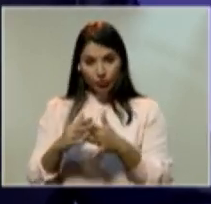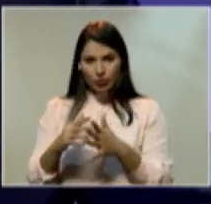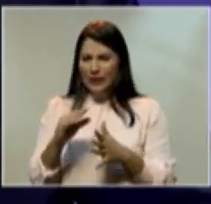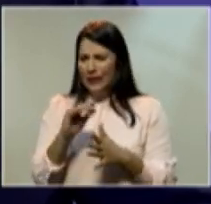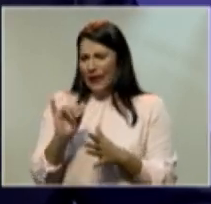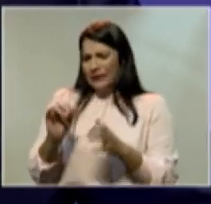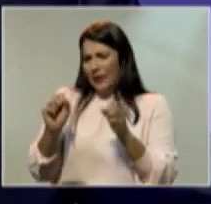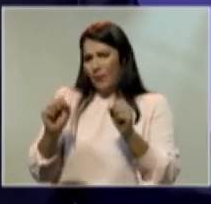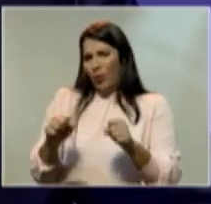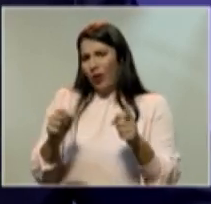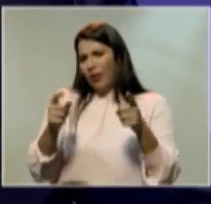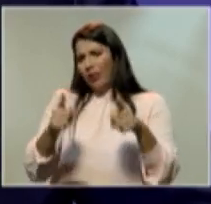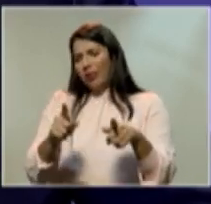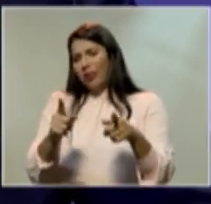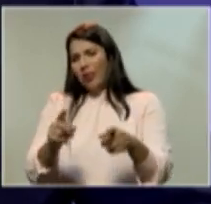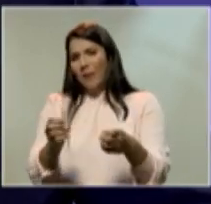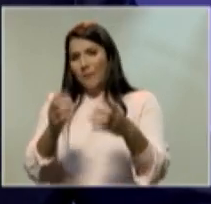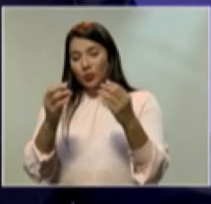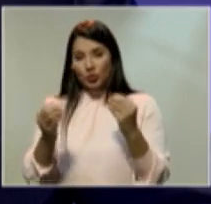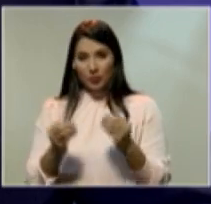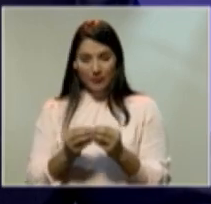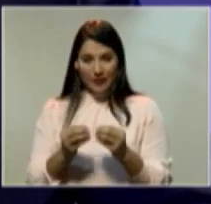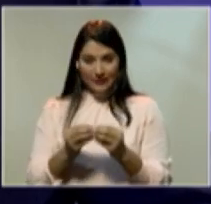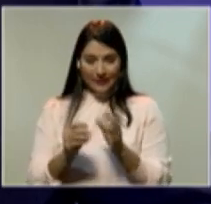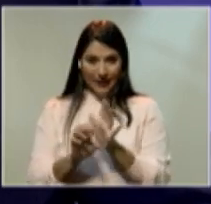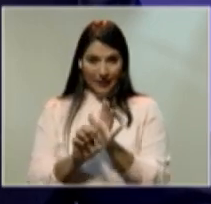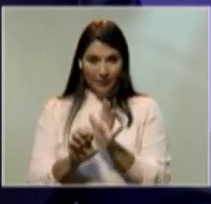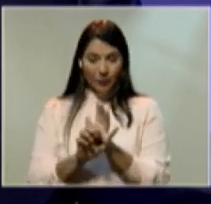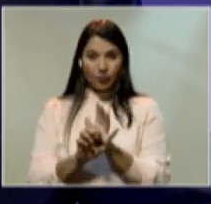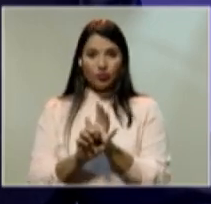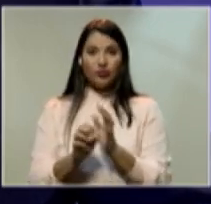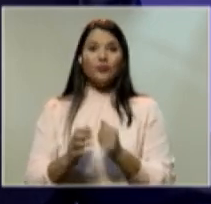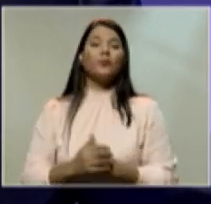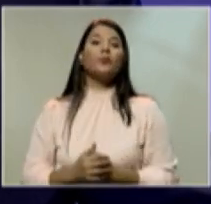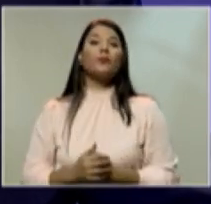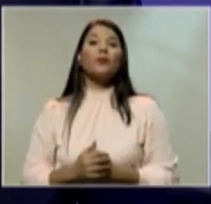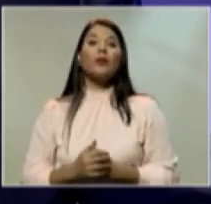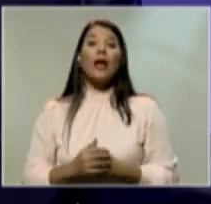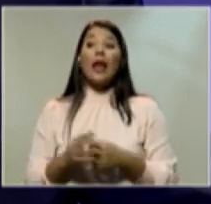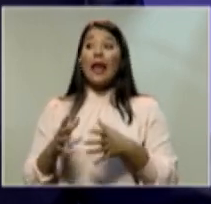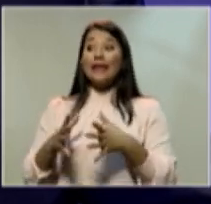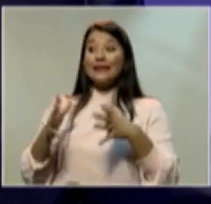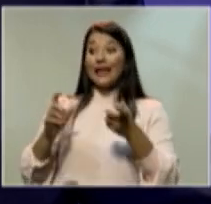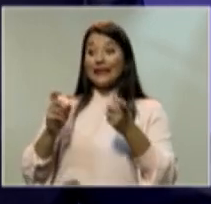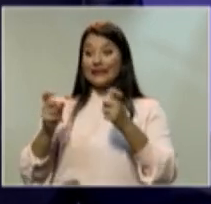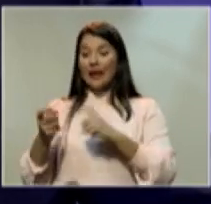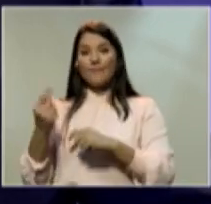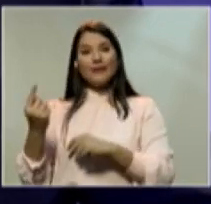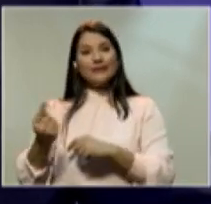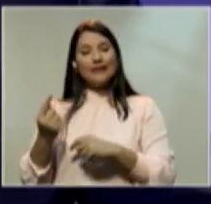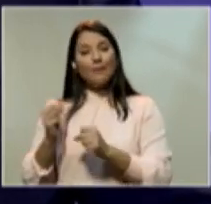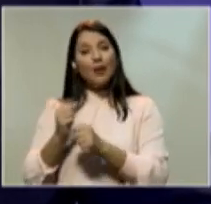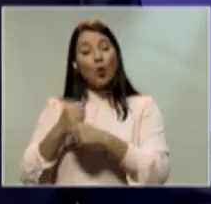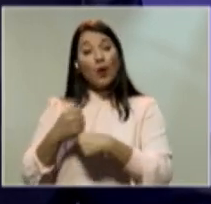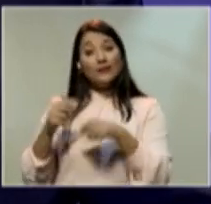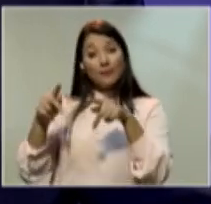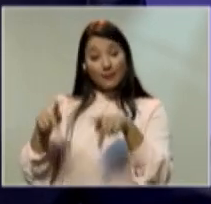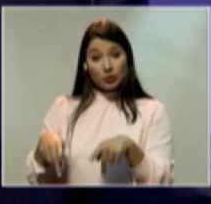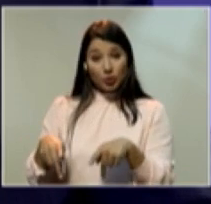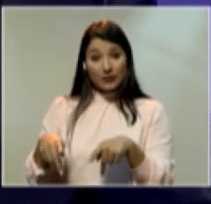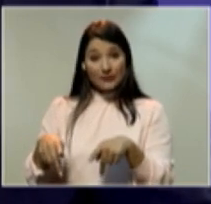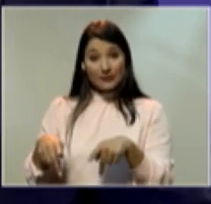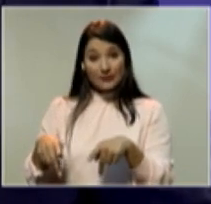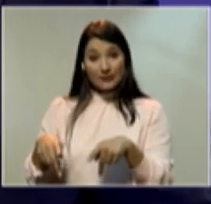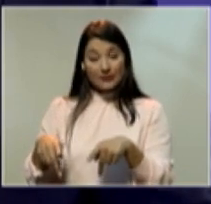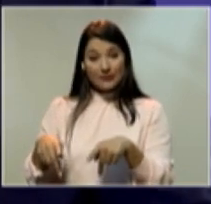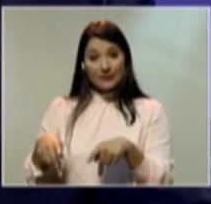dando muchísimos ejemplos. Las grandes transformaciones siempre las hacen personas,